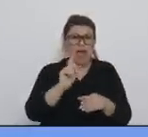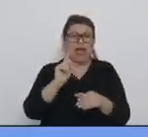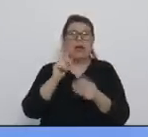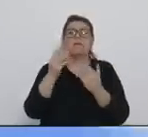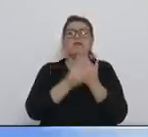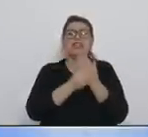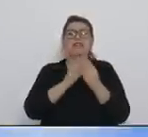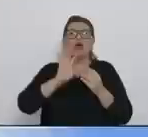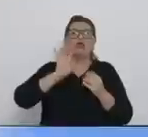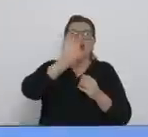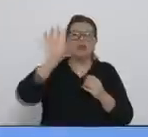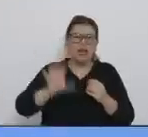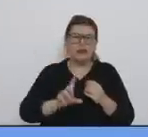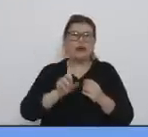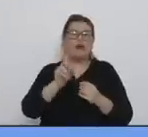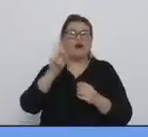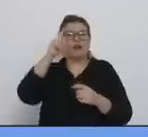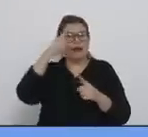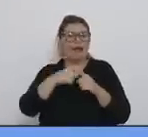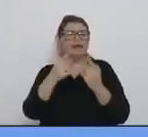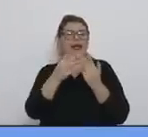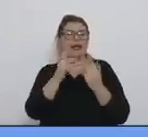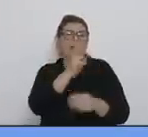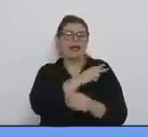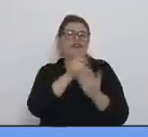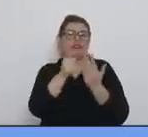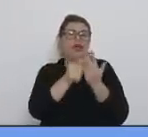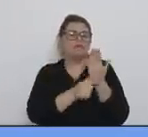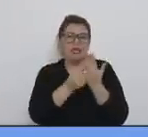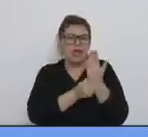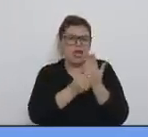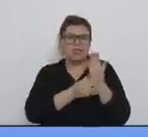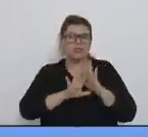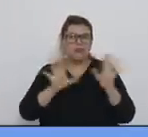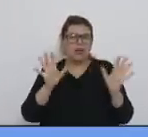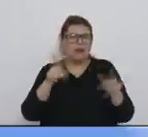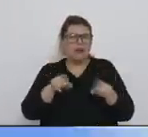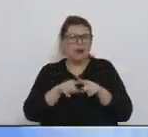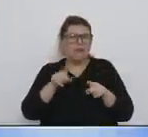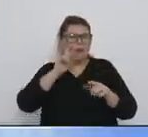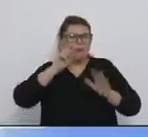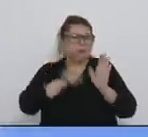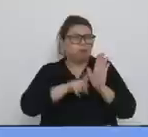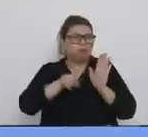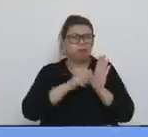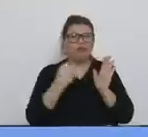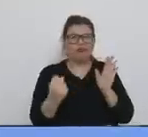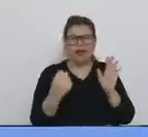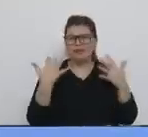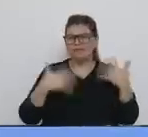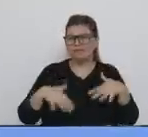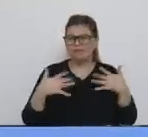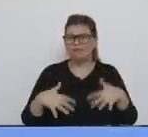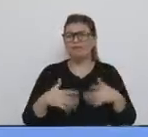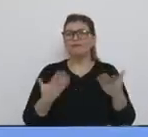costados y las violaciones fueron tremendas fueron tremendas las violaciones fueron tremendas